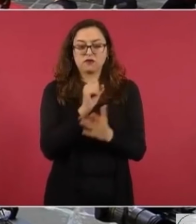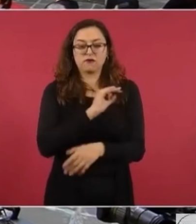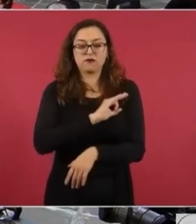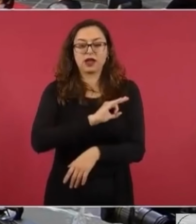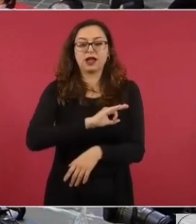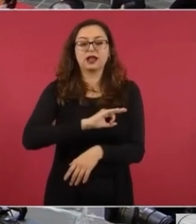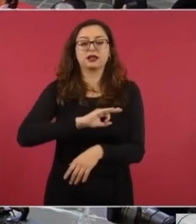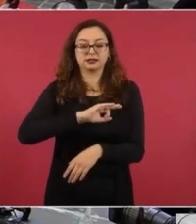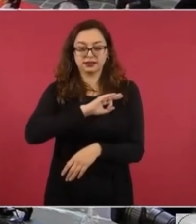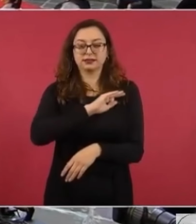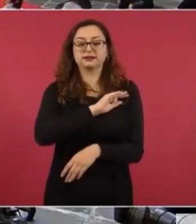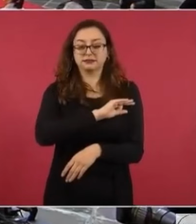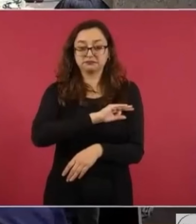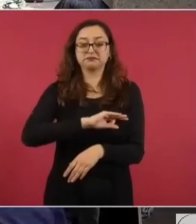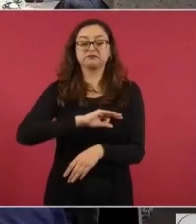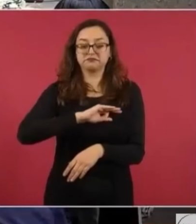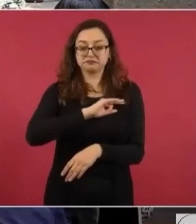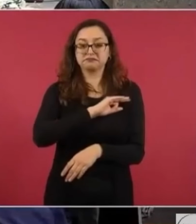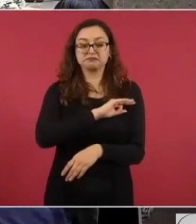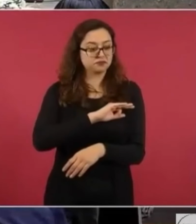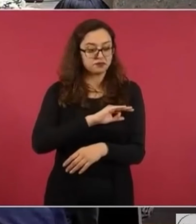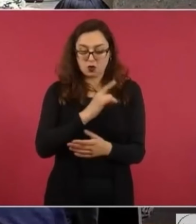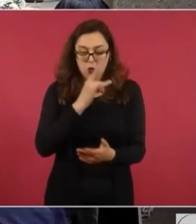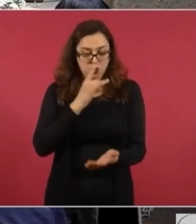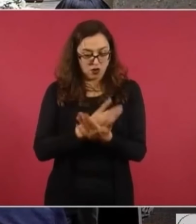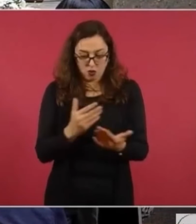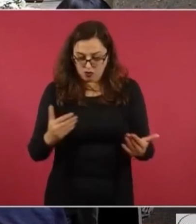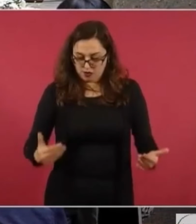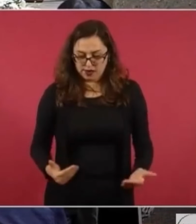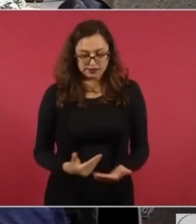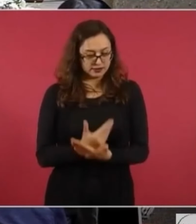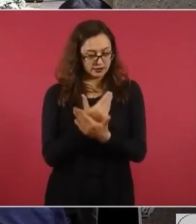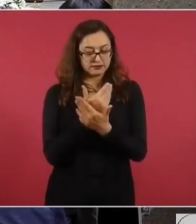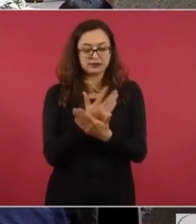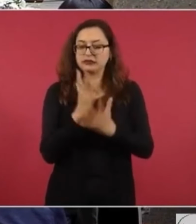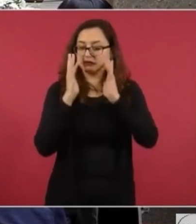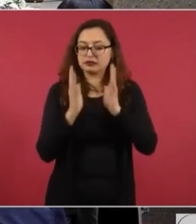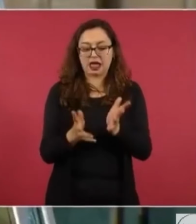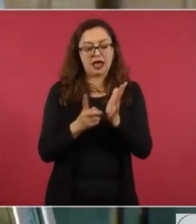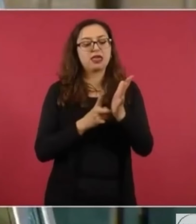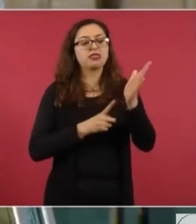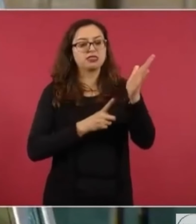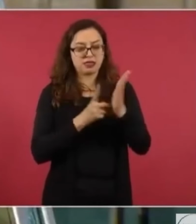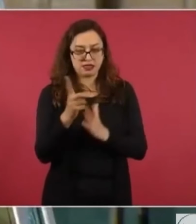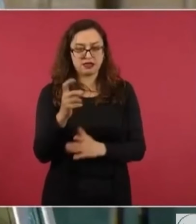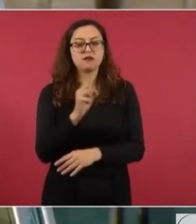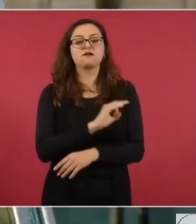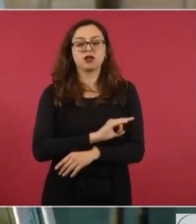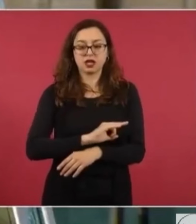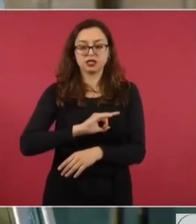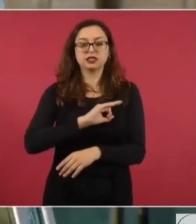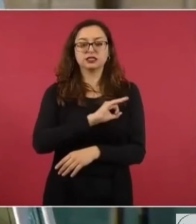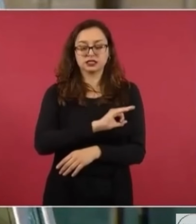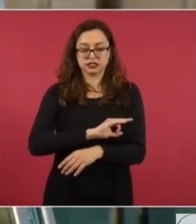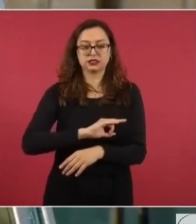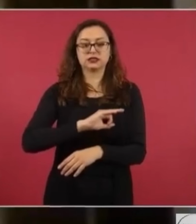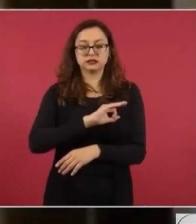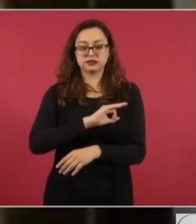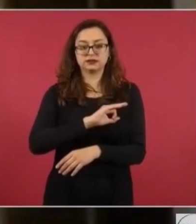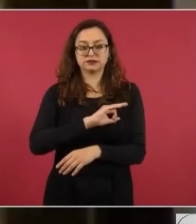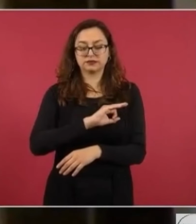el simple hecho de ser. Por el simple hecho de ser, el hombre